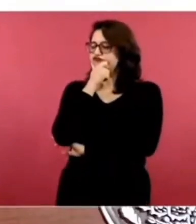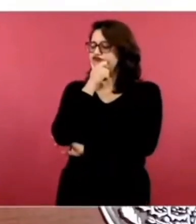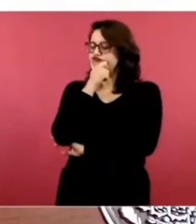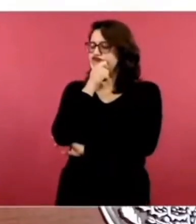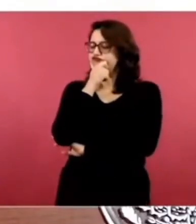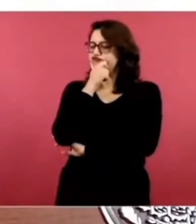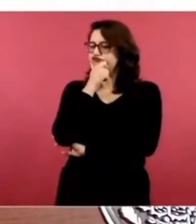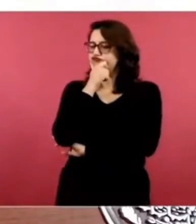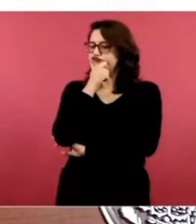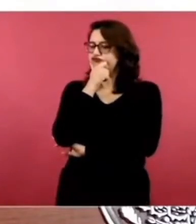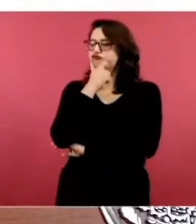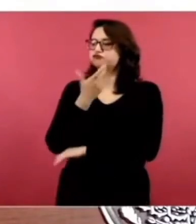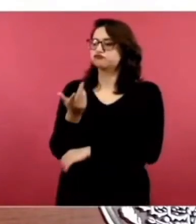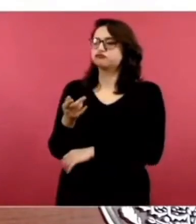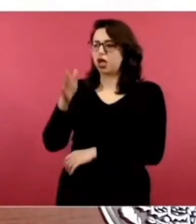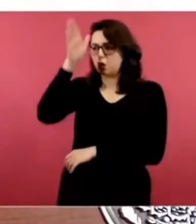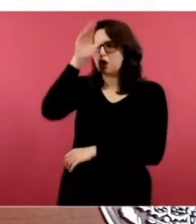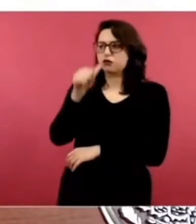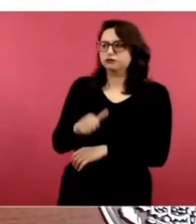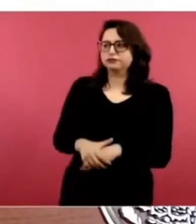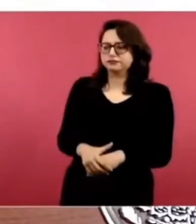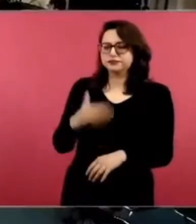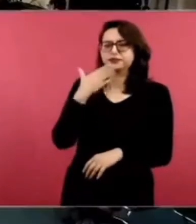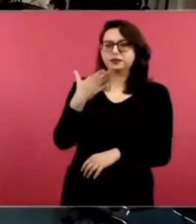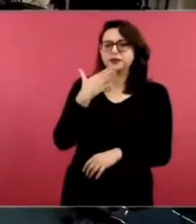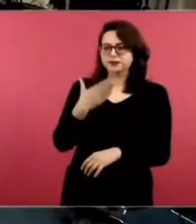que háganle caso,